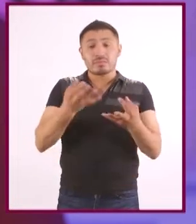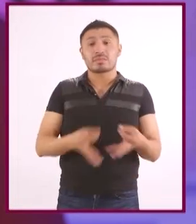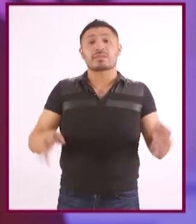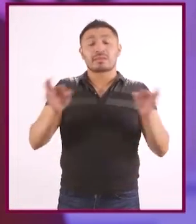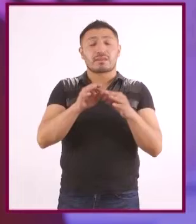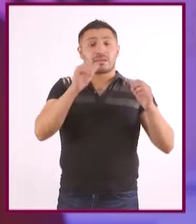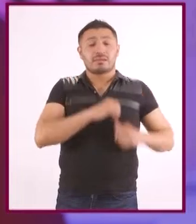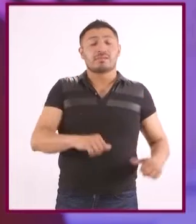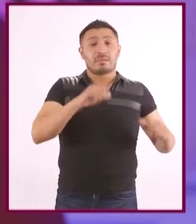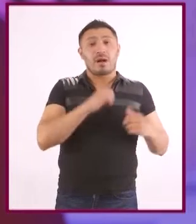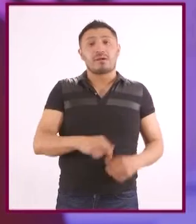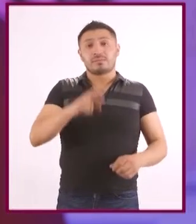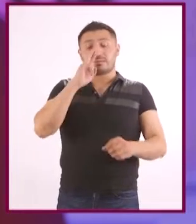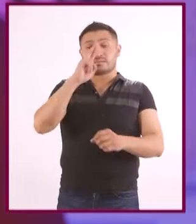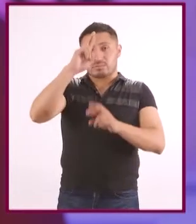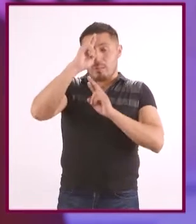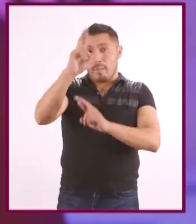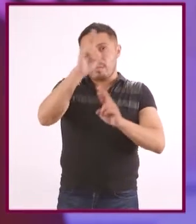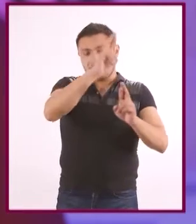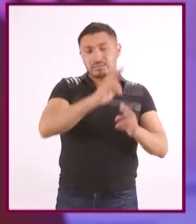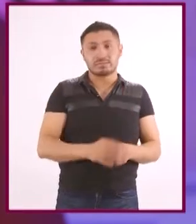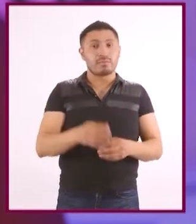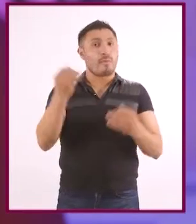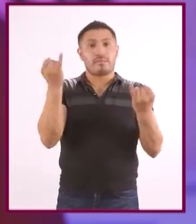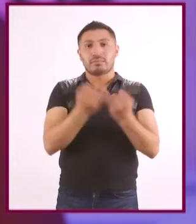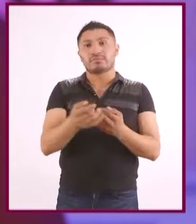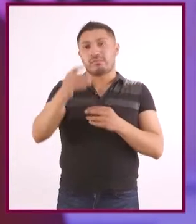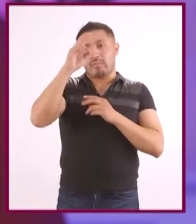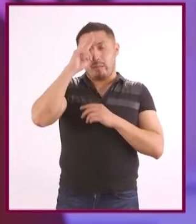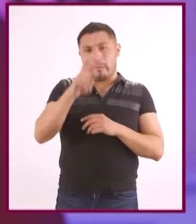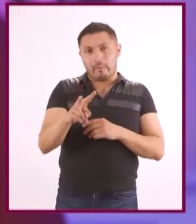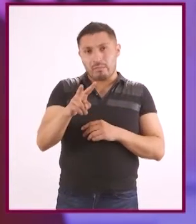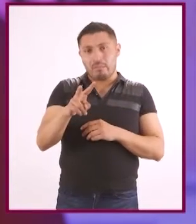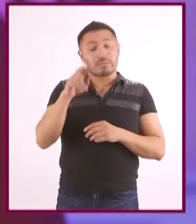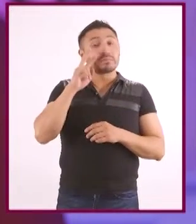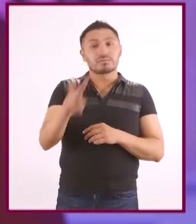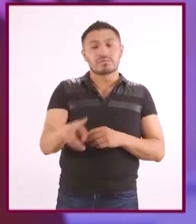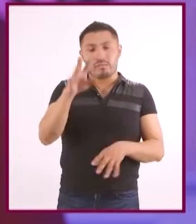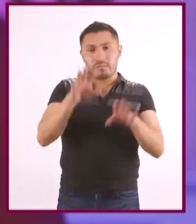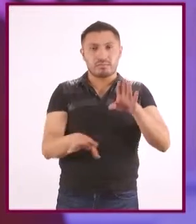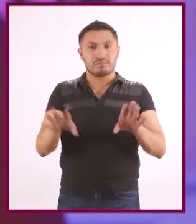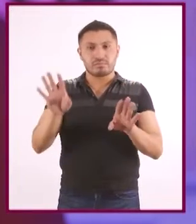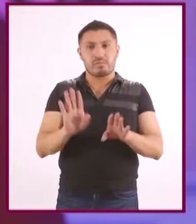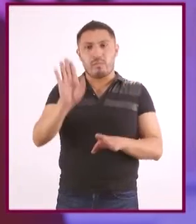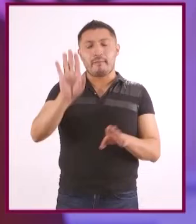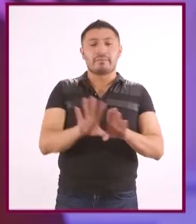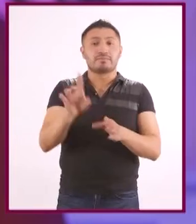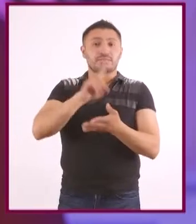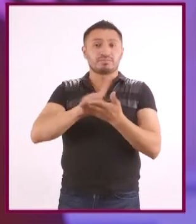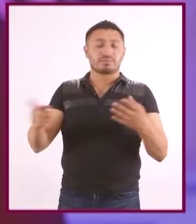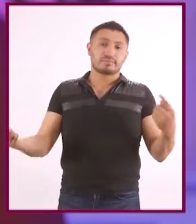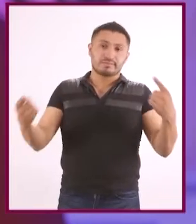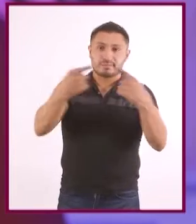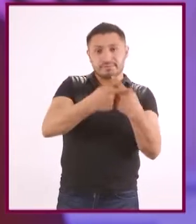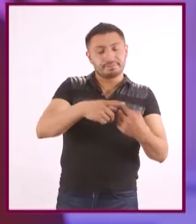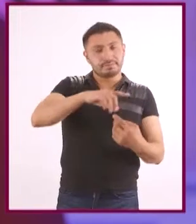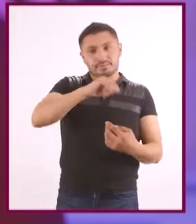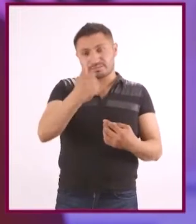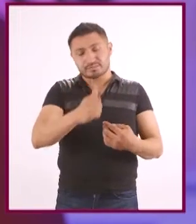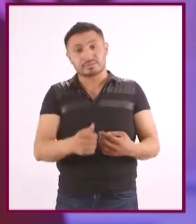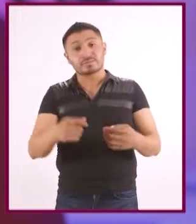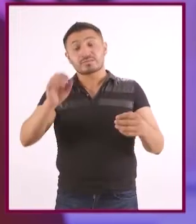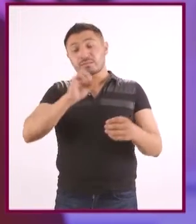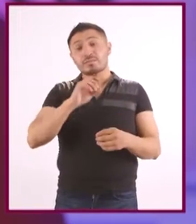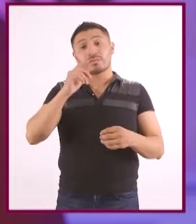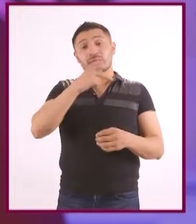que las autoridades se encarguen de respetarlos. También hemos visto cómo en ocasiones pareciera que hay unos derechos que se contraponen a otros, o que los